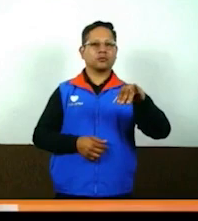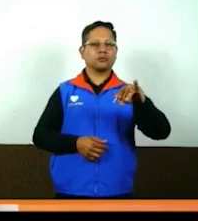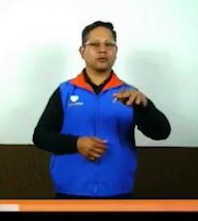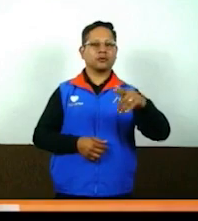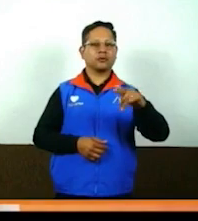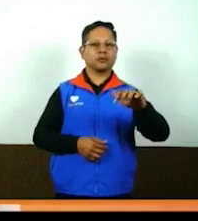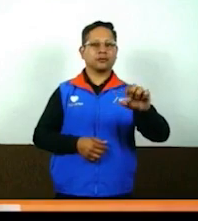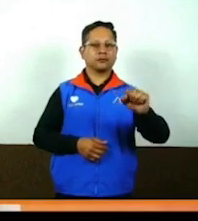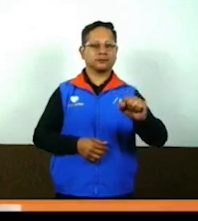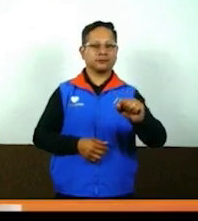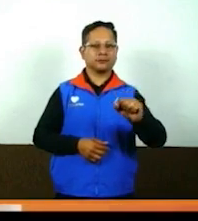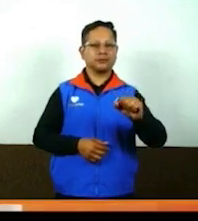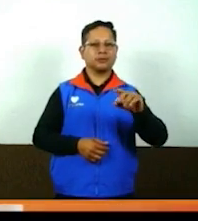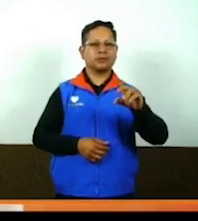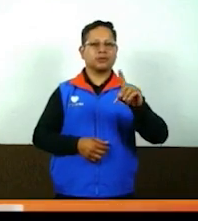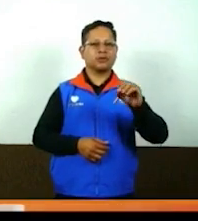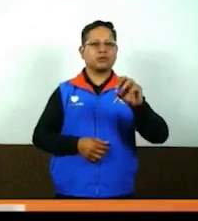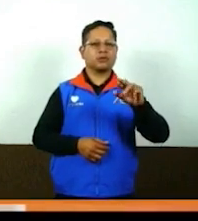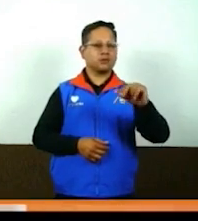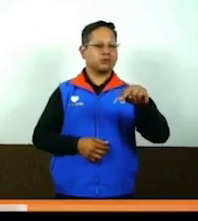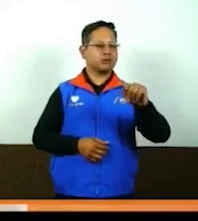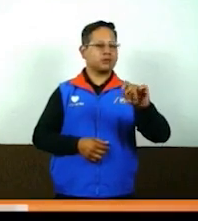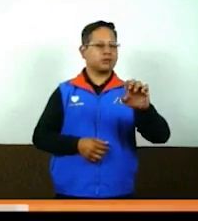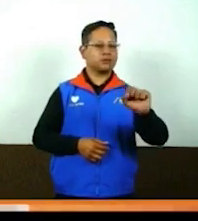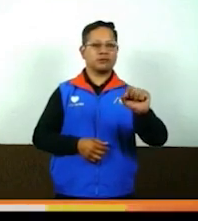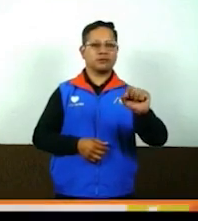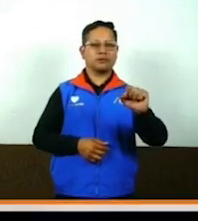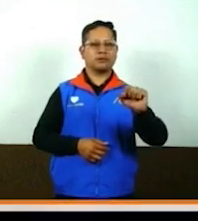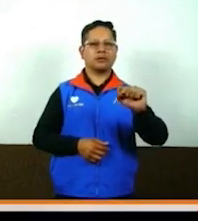Eduardo Domínguez Dorantes.